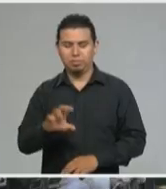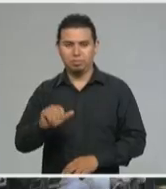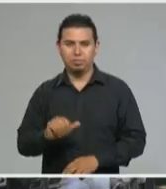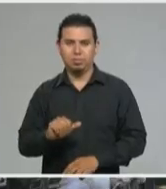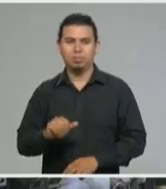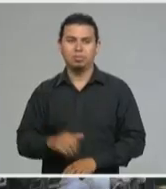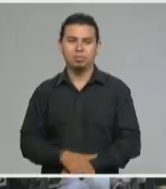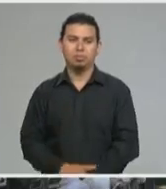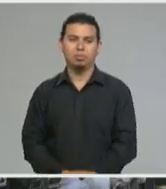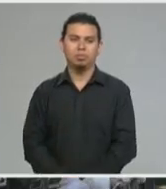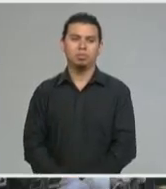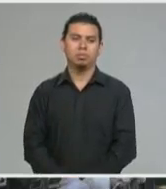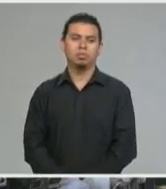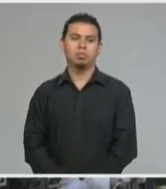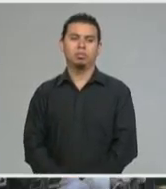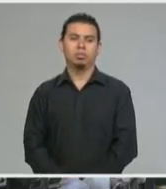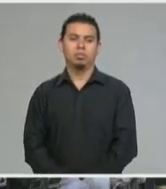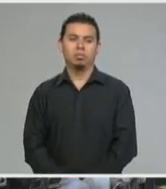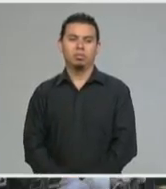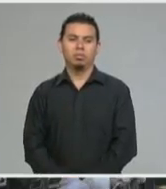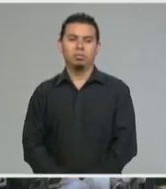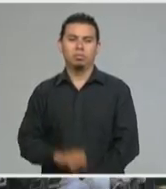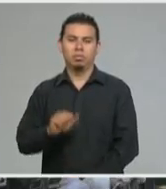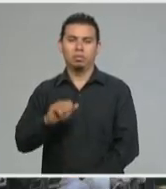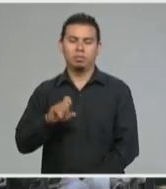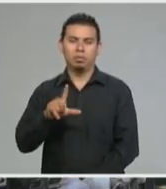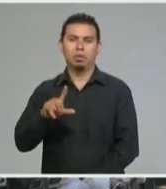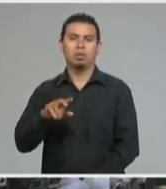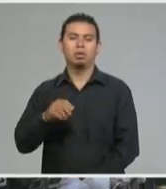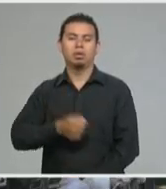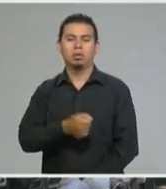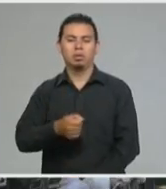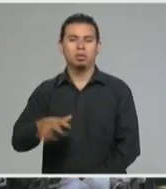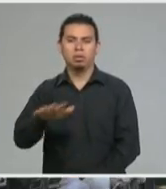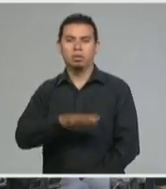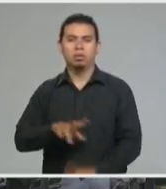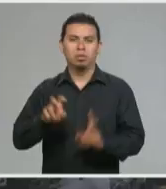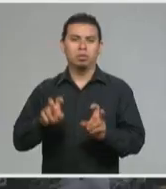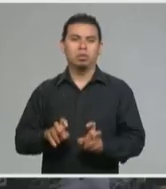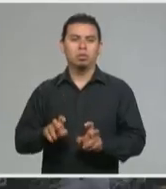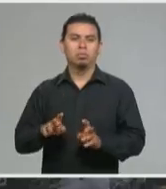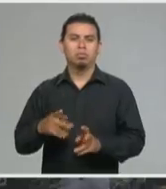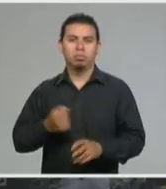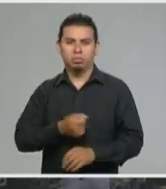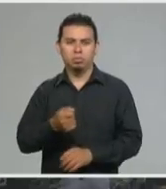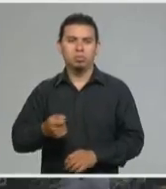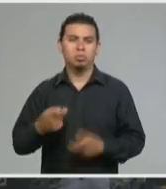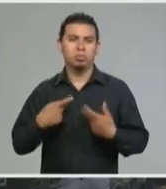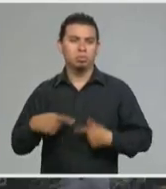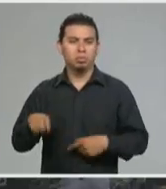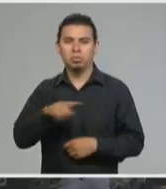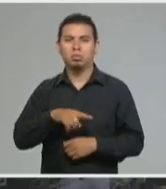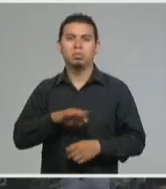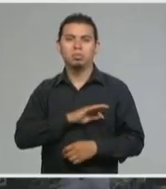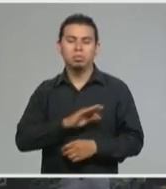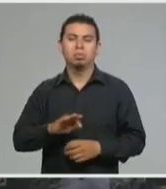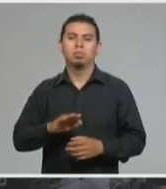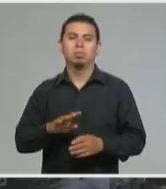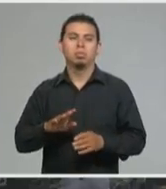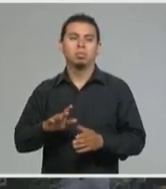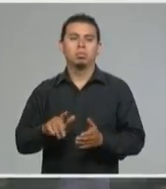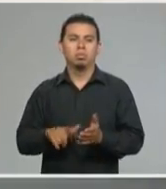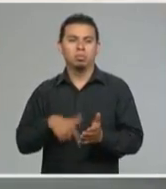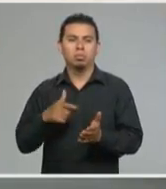manda saludos. Reina Robles, lo peor de todo, se refiere al tema de los comerciantes, es que los poblanos tienen mejor ubicación que los